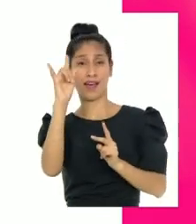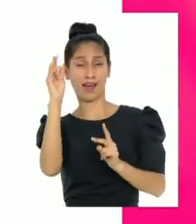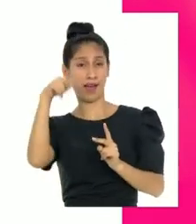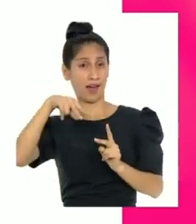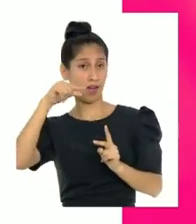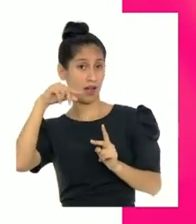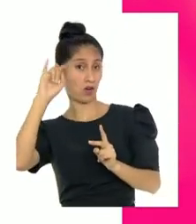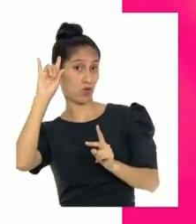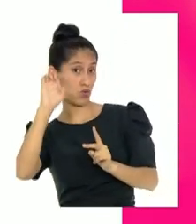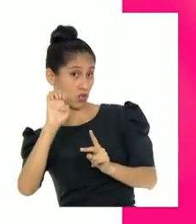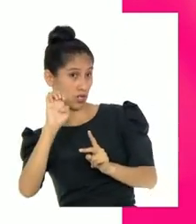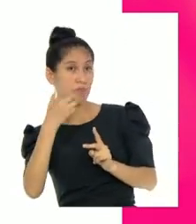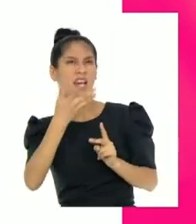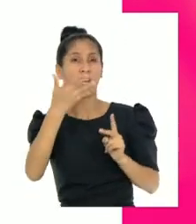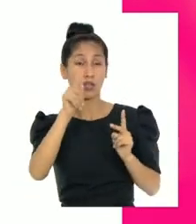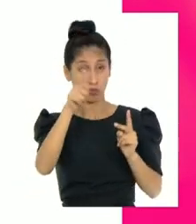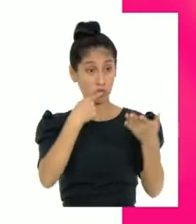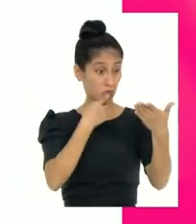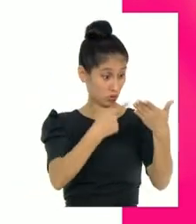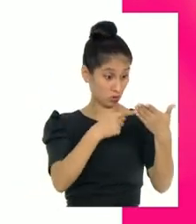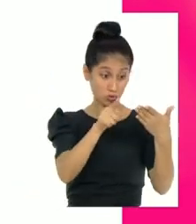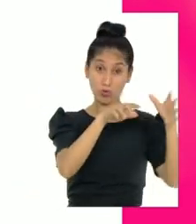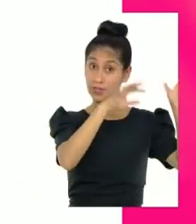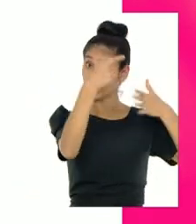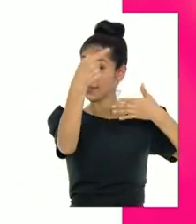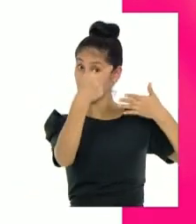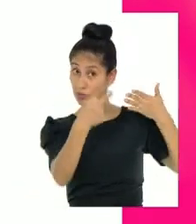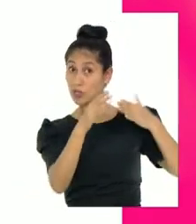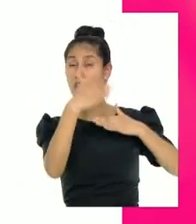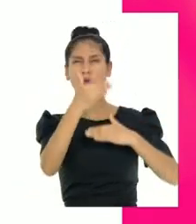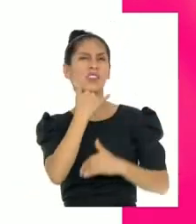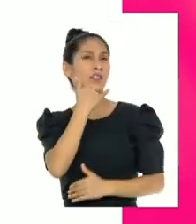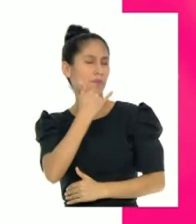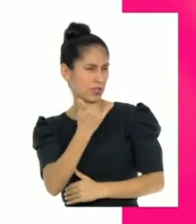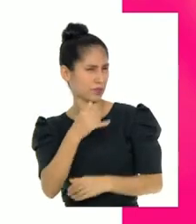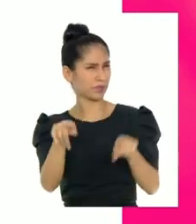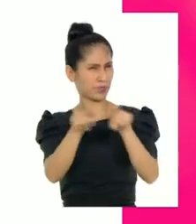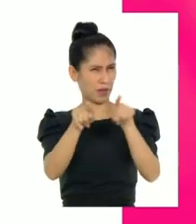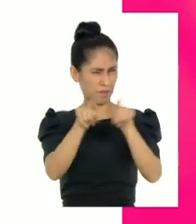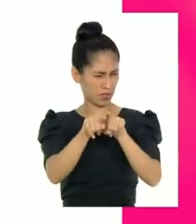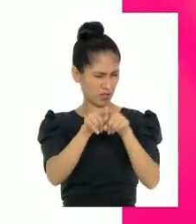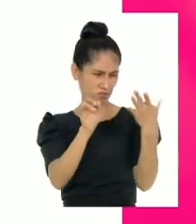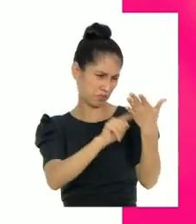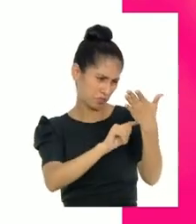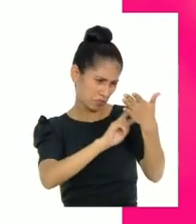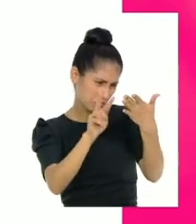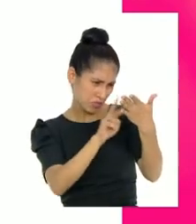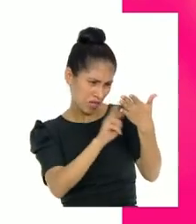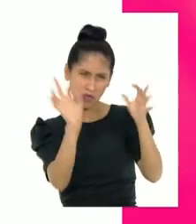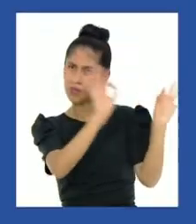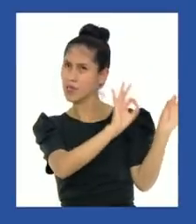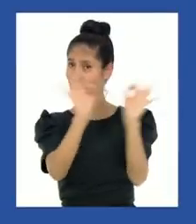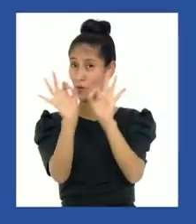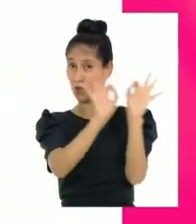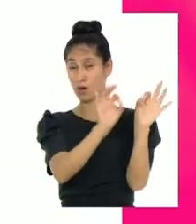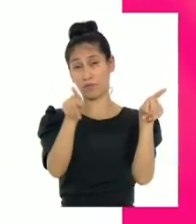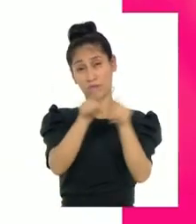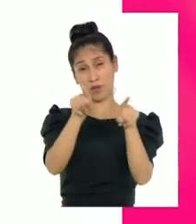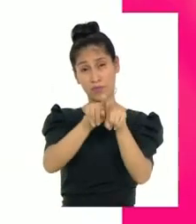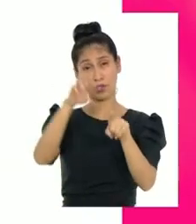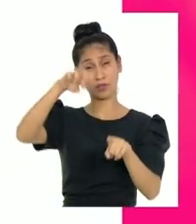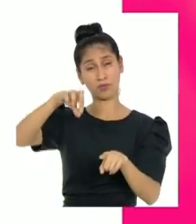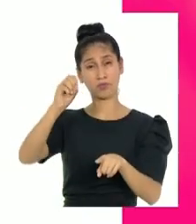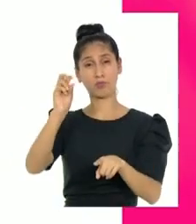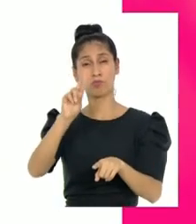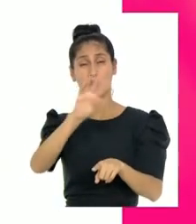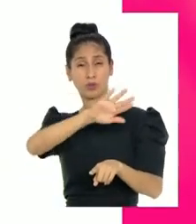contrarias. Otros conectores que nos pueden ayudar son, de la misma forma, y por otro lado. También